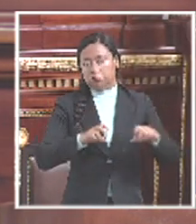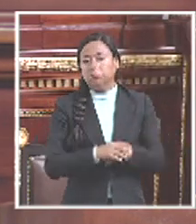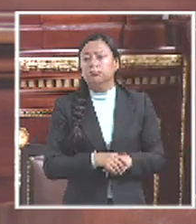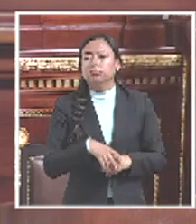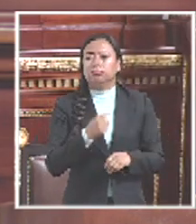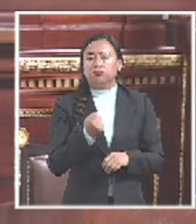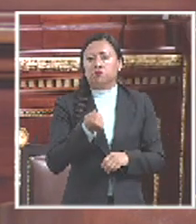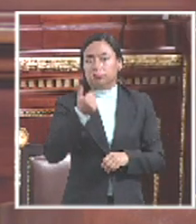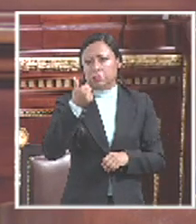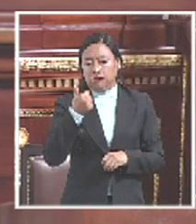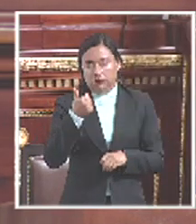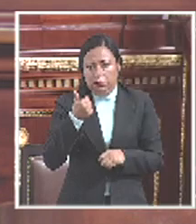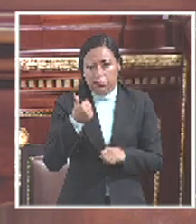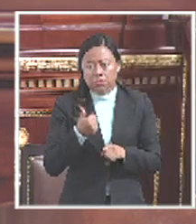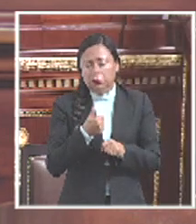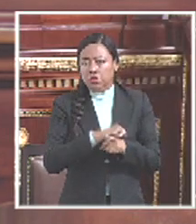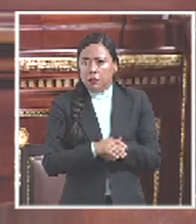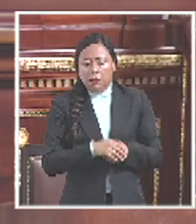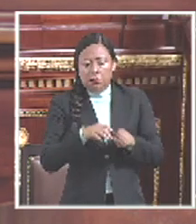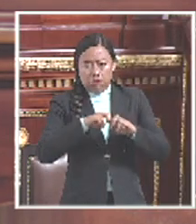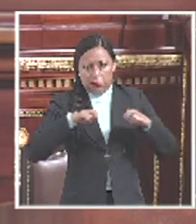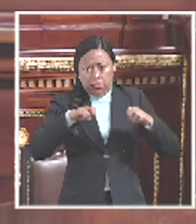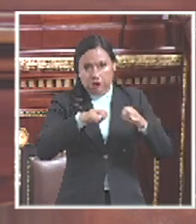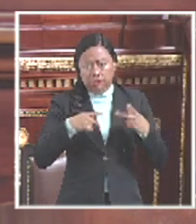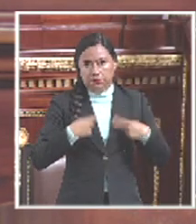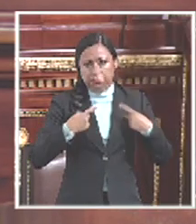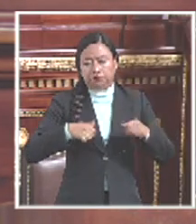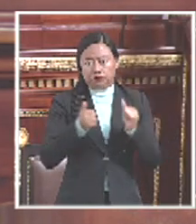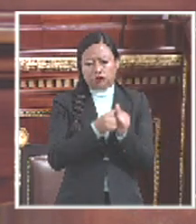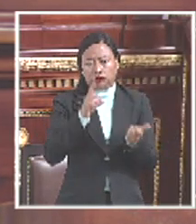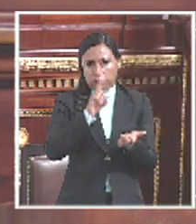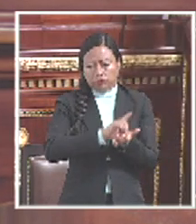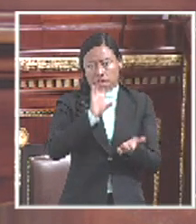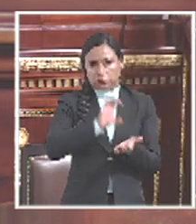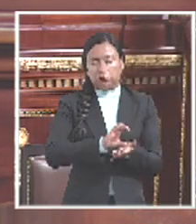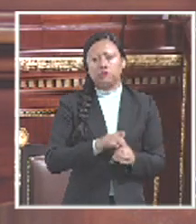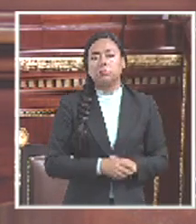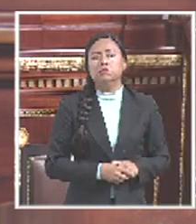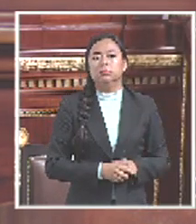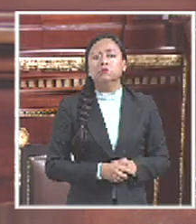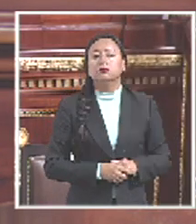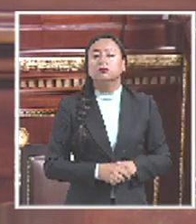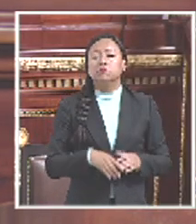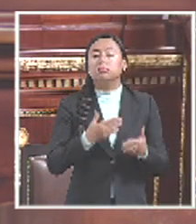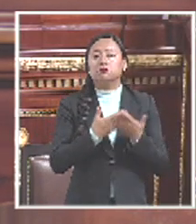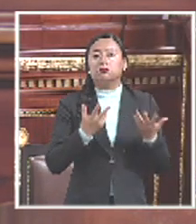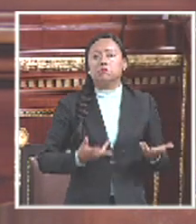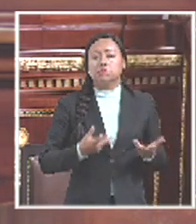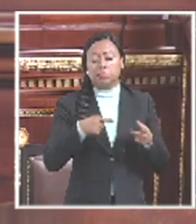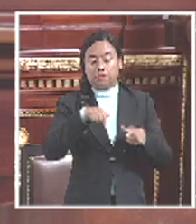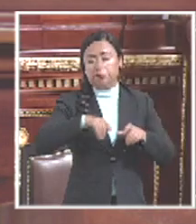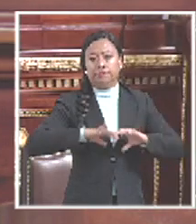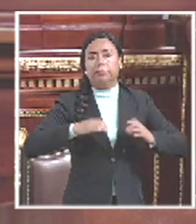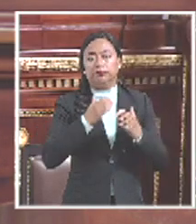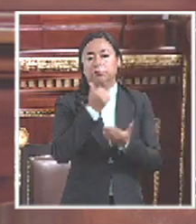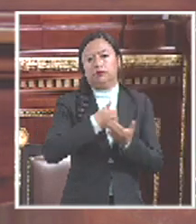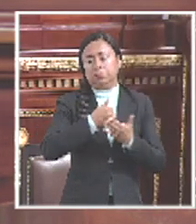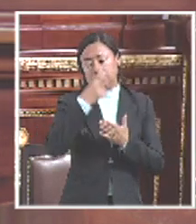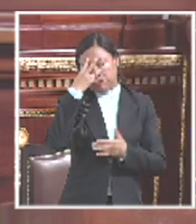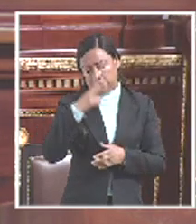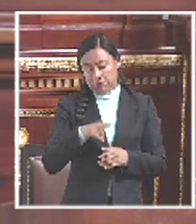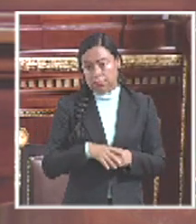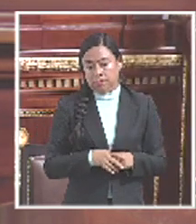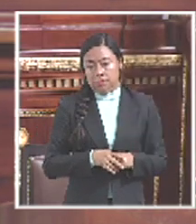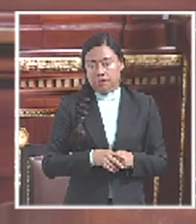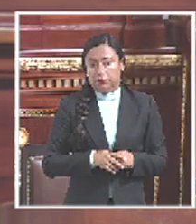que hoy es presentada con algunas modificaciones a la Comisión Permanente del Congreso de la Ciudad de México. La